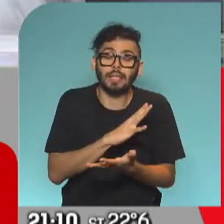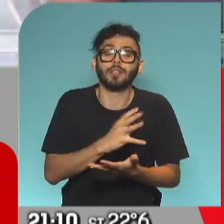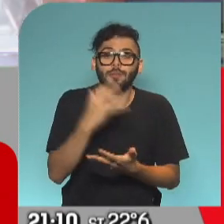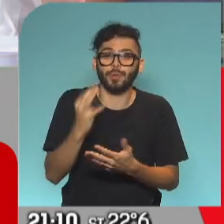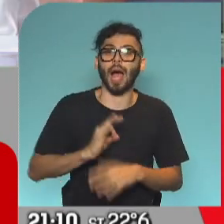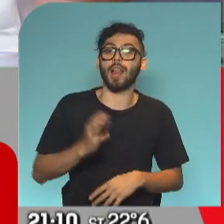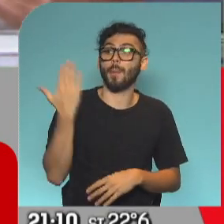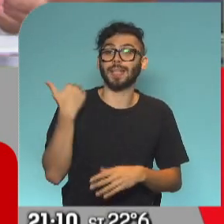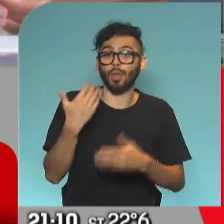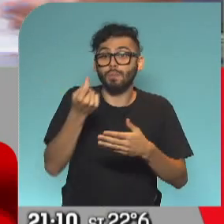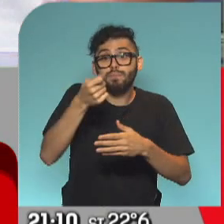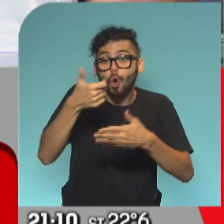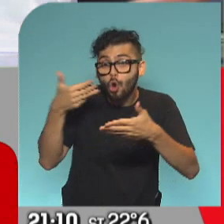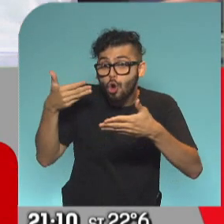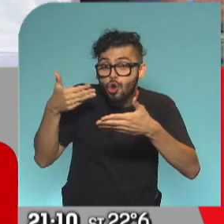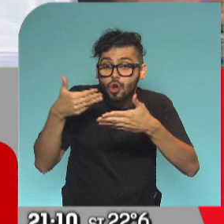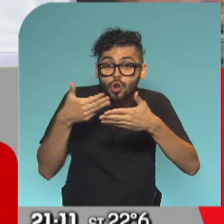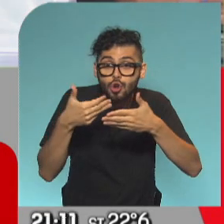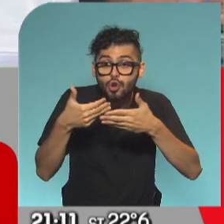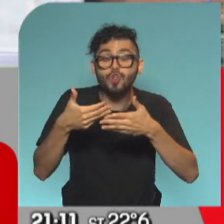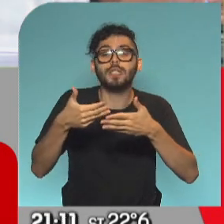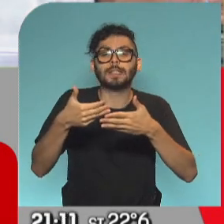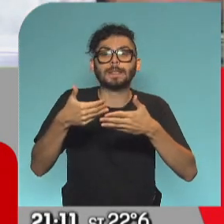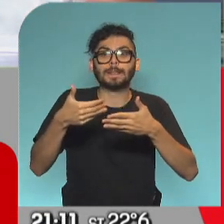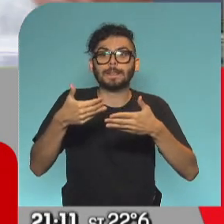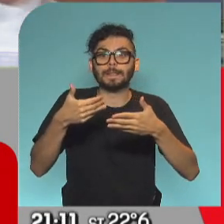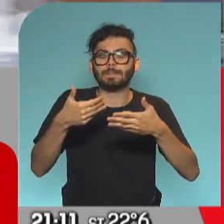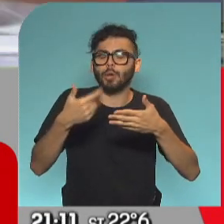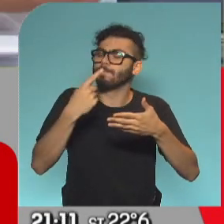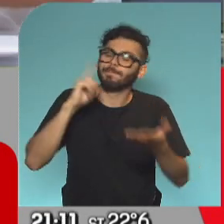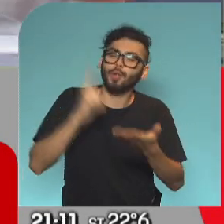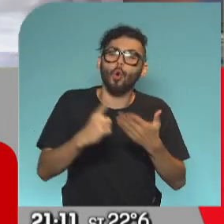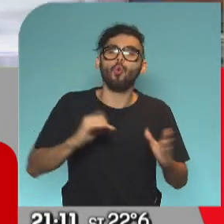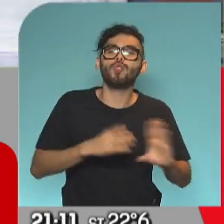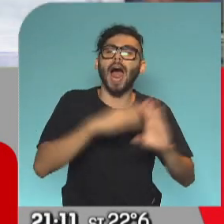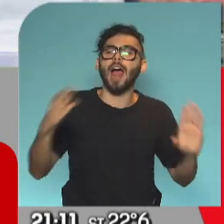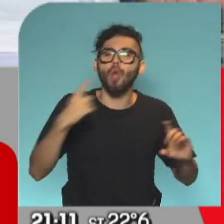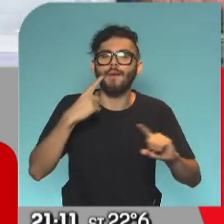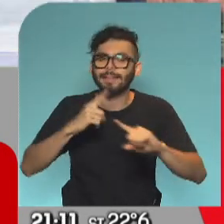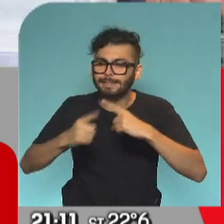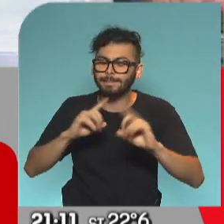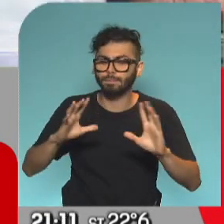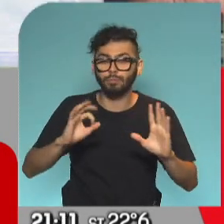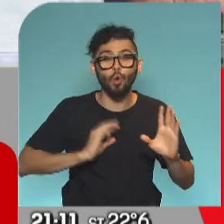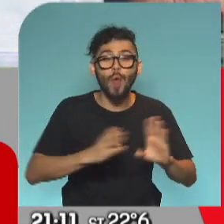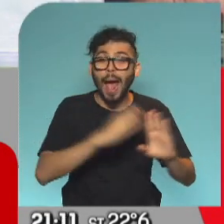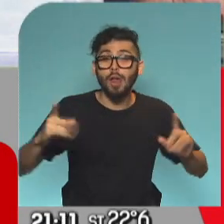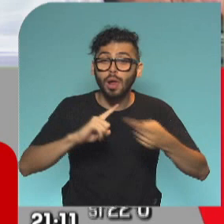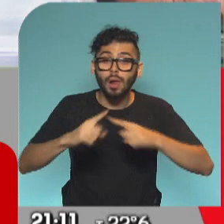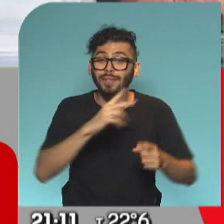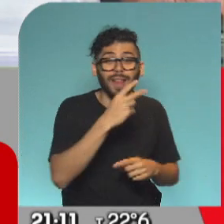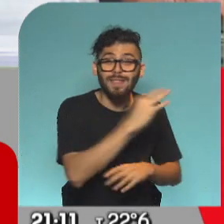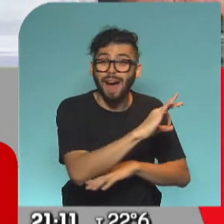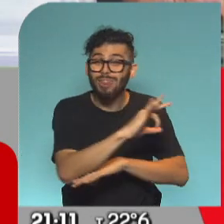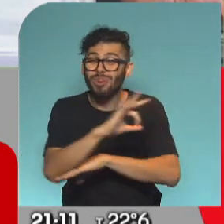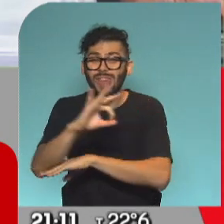lo definitivo, pero que se dieron un plazo de un año para cerrar las condiciones. No pudieron avanzar en todo un año y ahora estamos